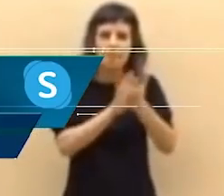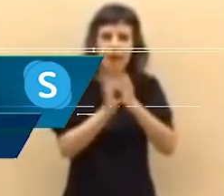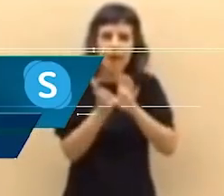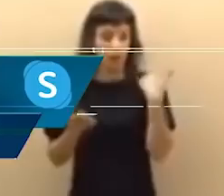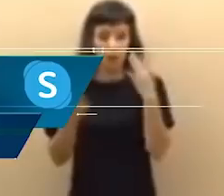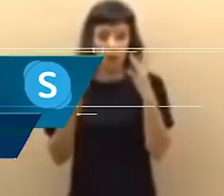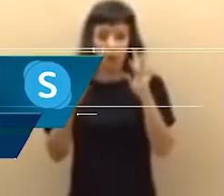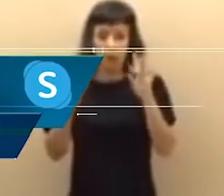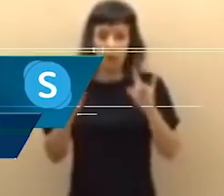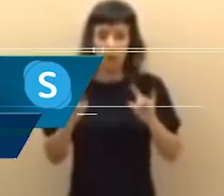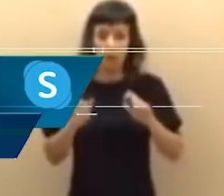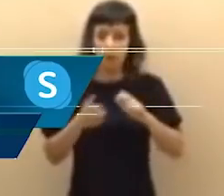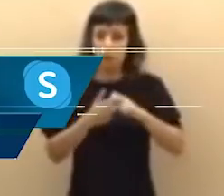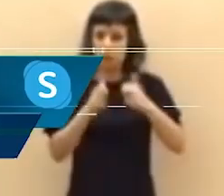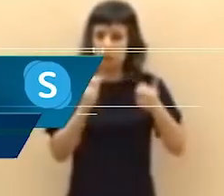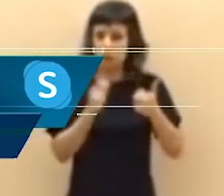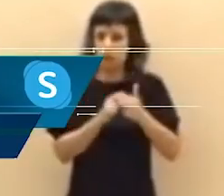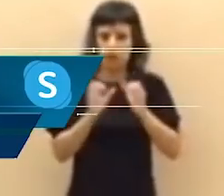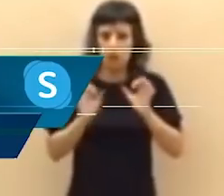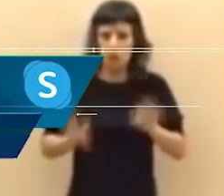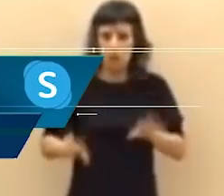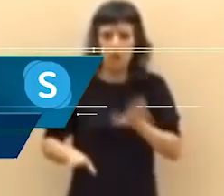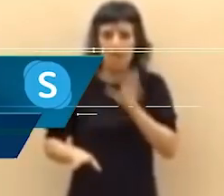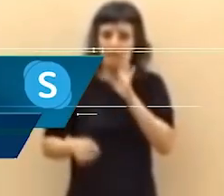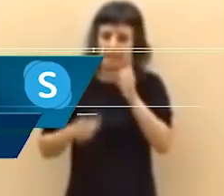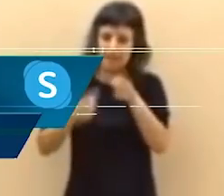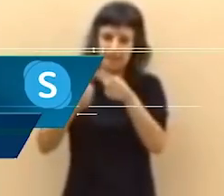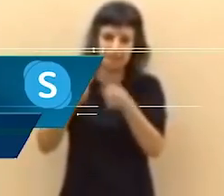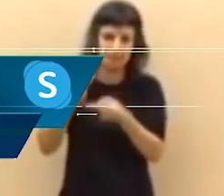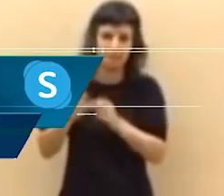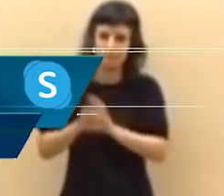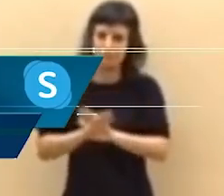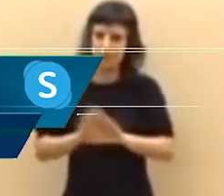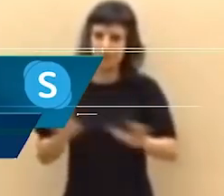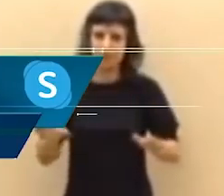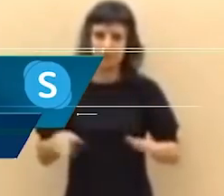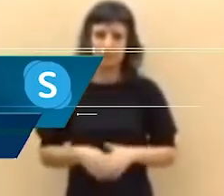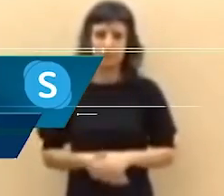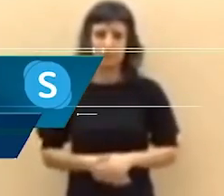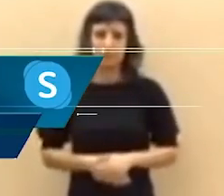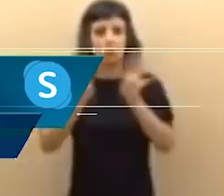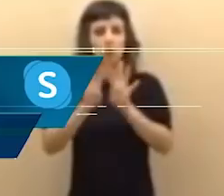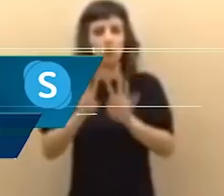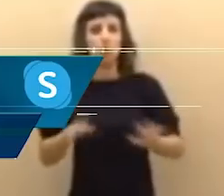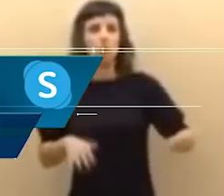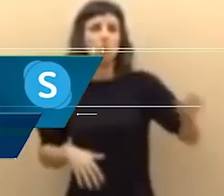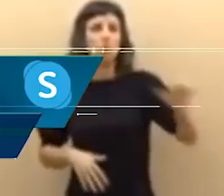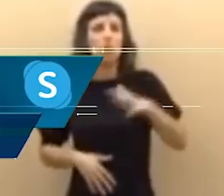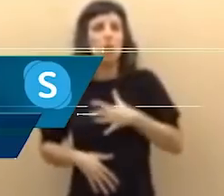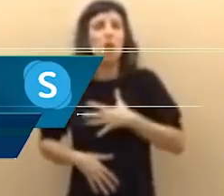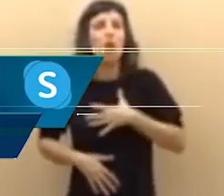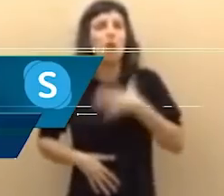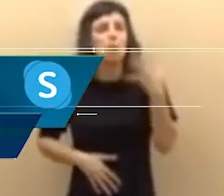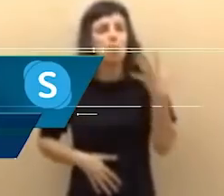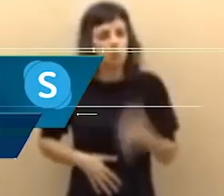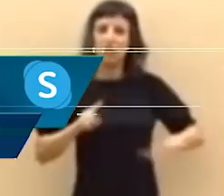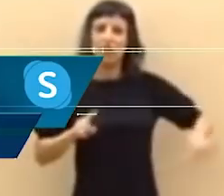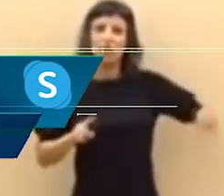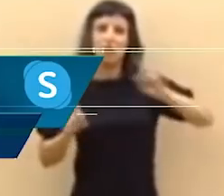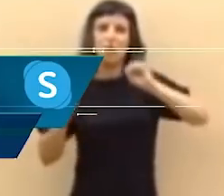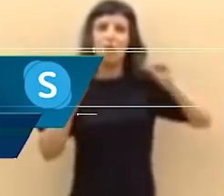ciudadanía española. Entonces, es entendible que no quiera. Sin embargo, por otro lado, creo que hay